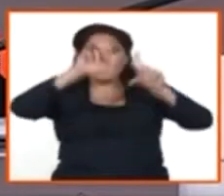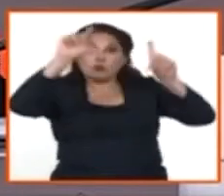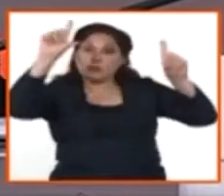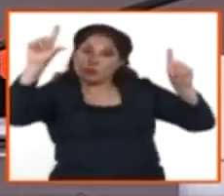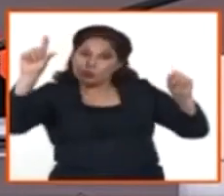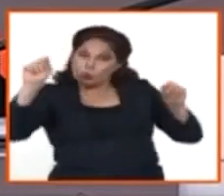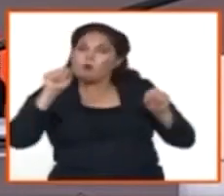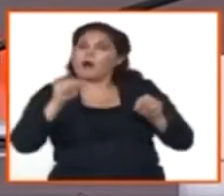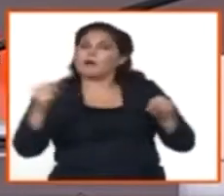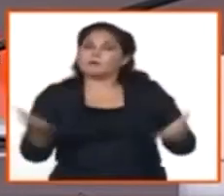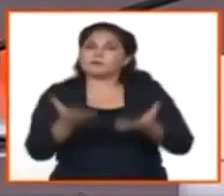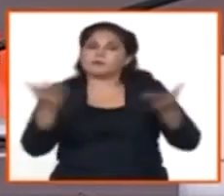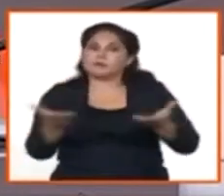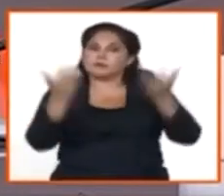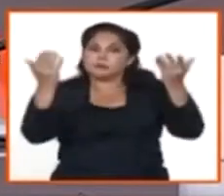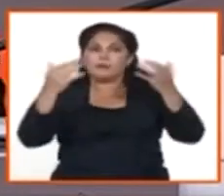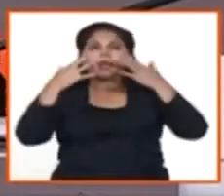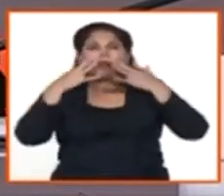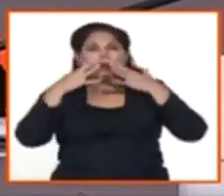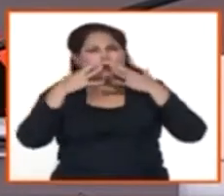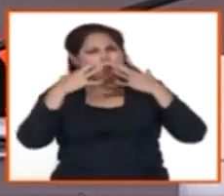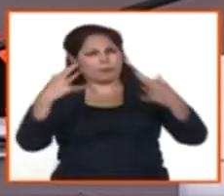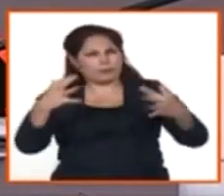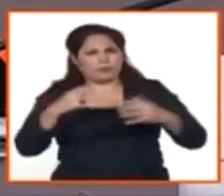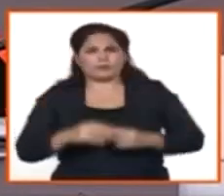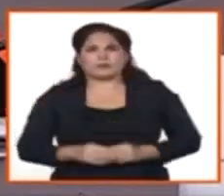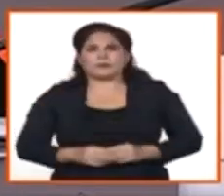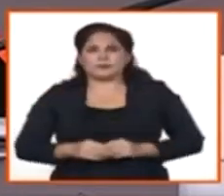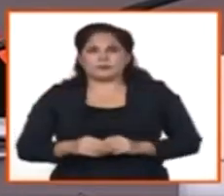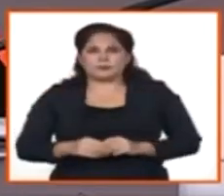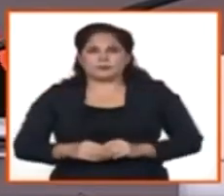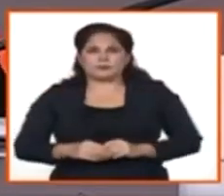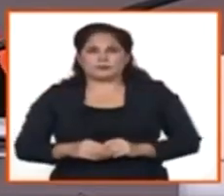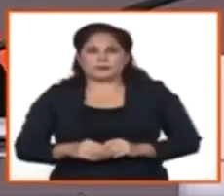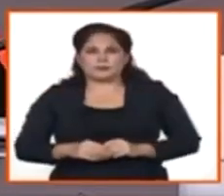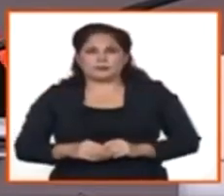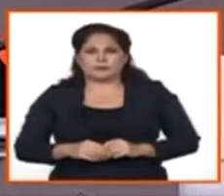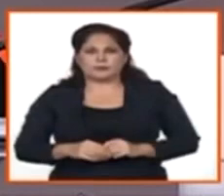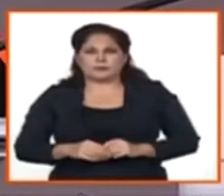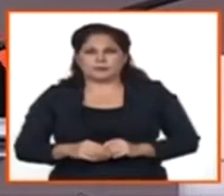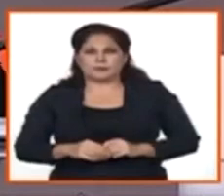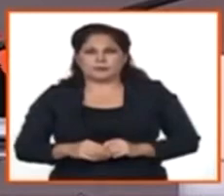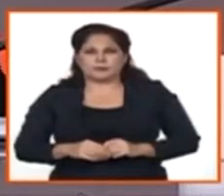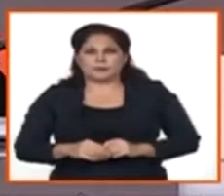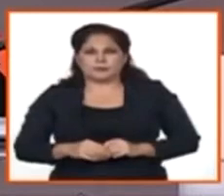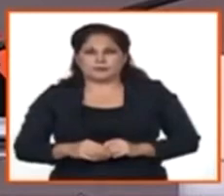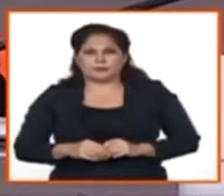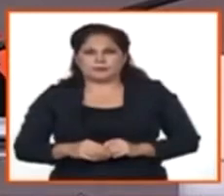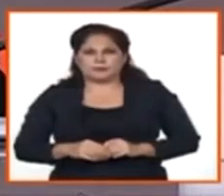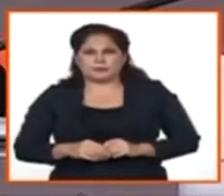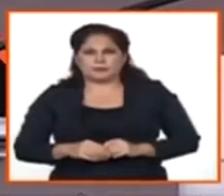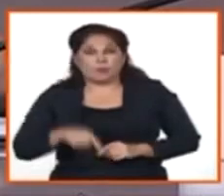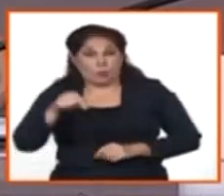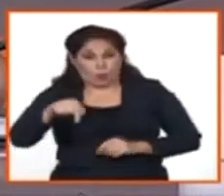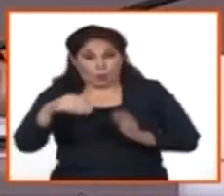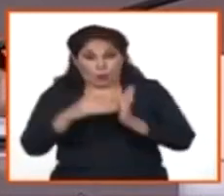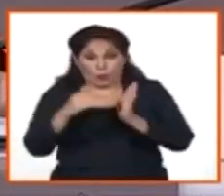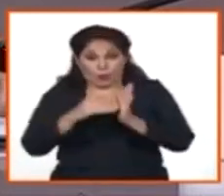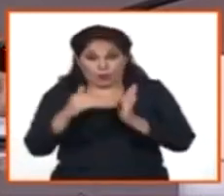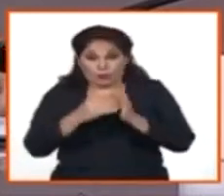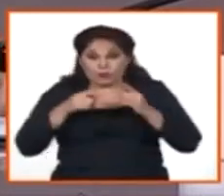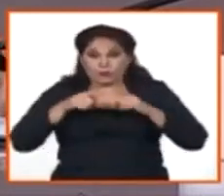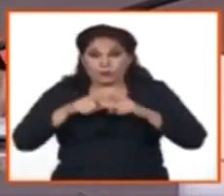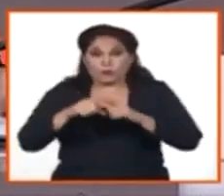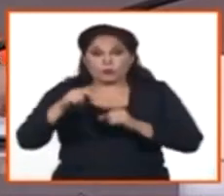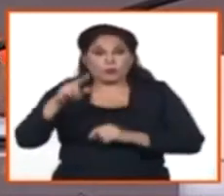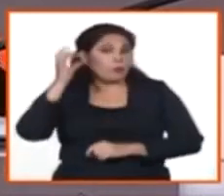un desarrollo muy importante en el ámbito de la alimentación y en el ámbito de la agricultura. Por eso esta tarde está con nosotros la doctora